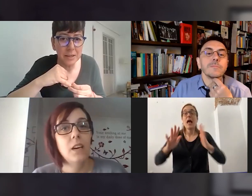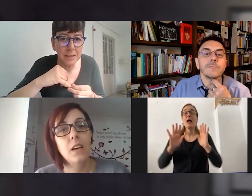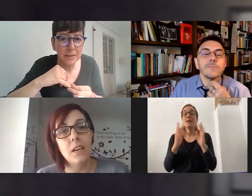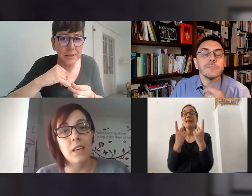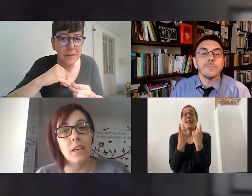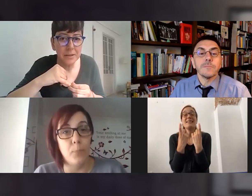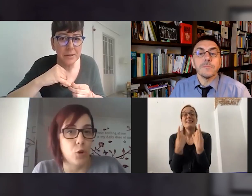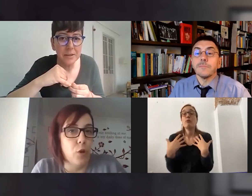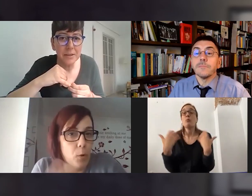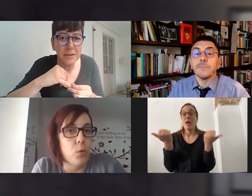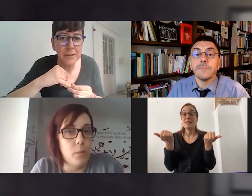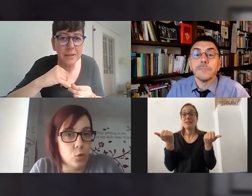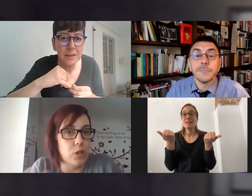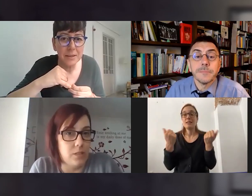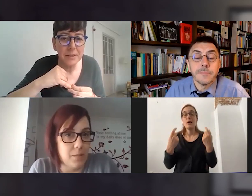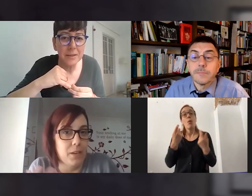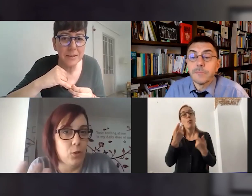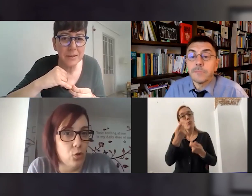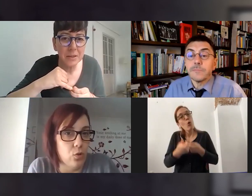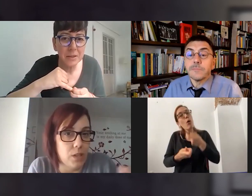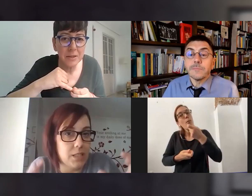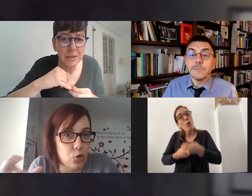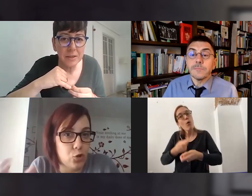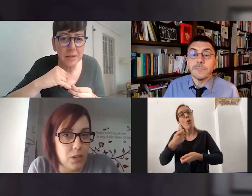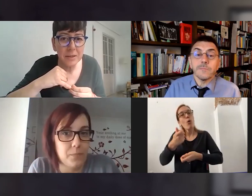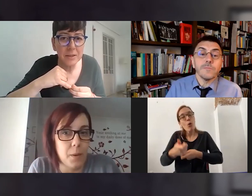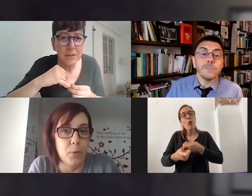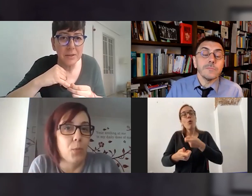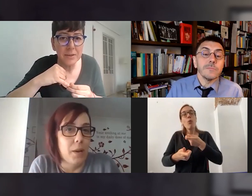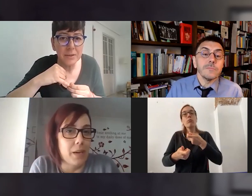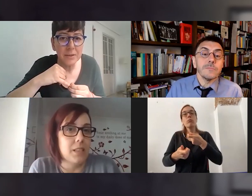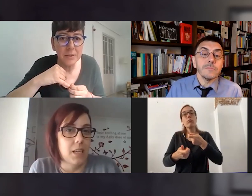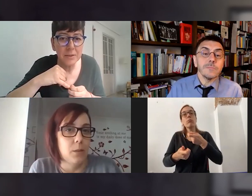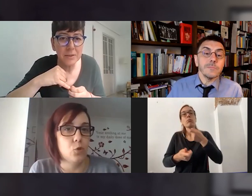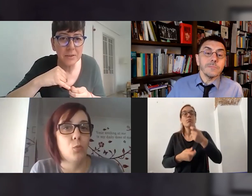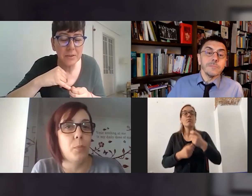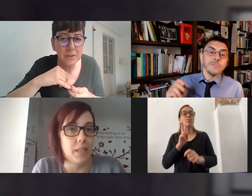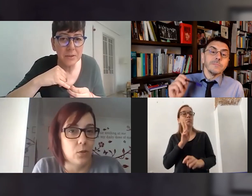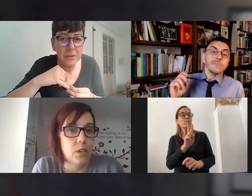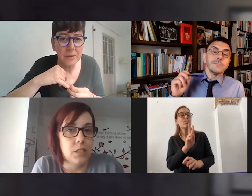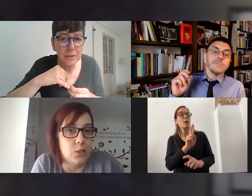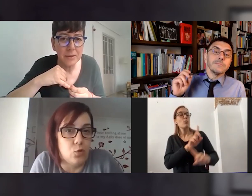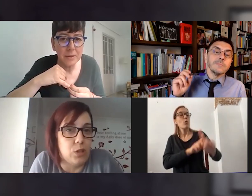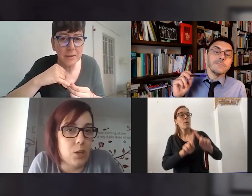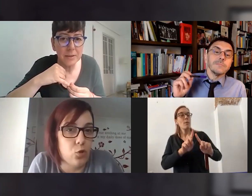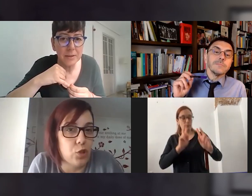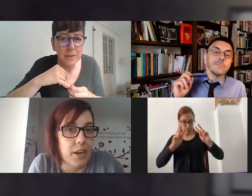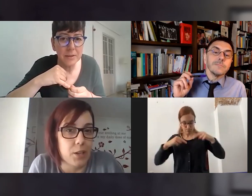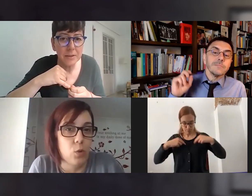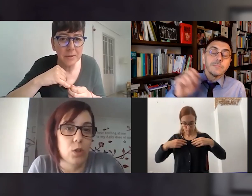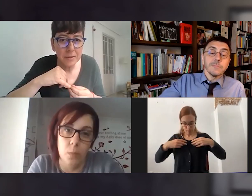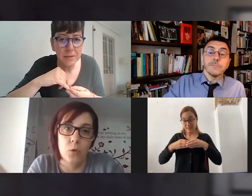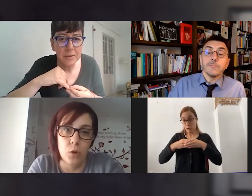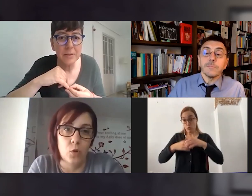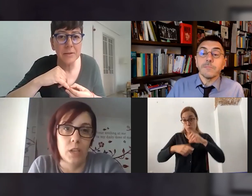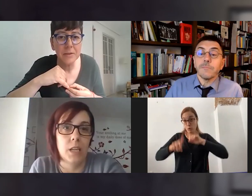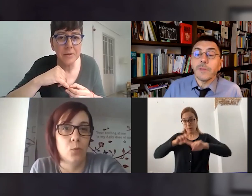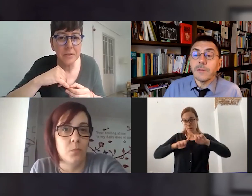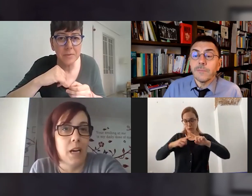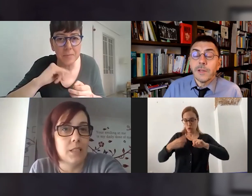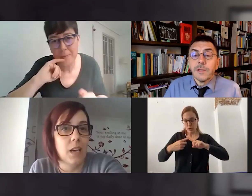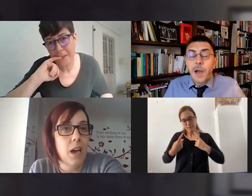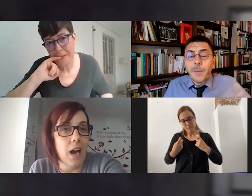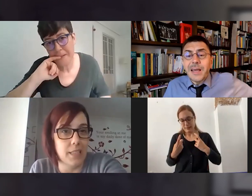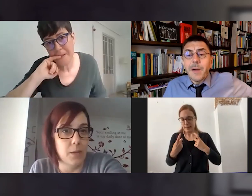necesitamos mucho más. Poquito a poco vamos viendo esos problemas que tenemos como partido y esas cosas que no se han resuelto, pero creo que